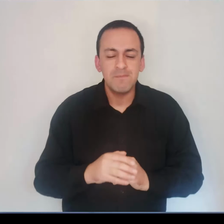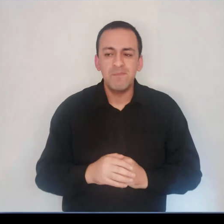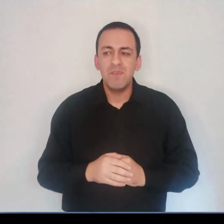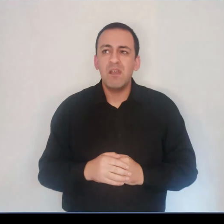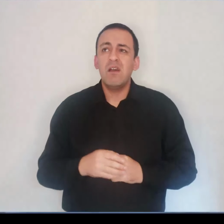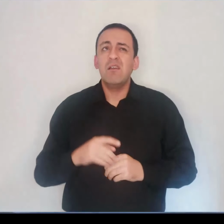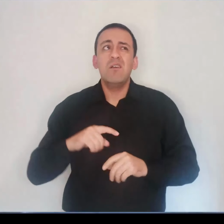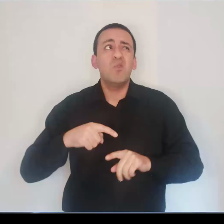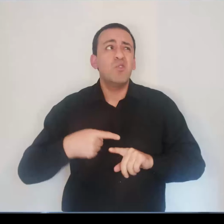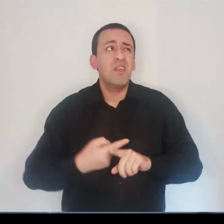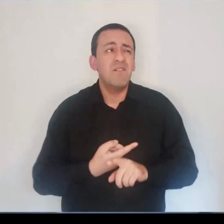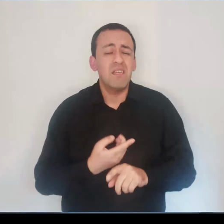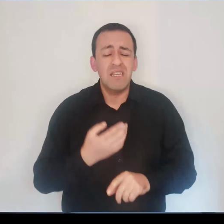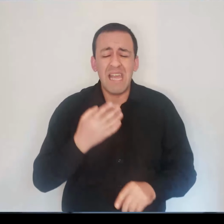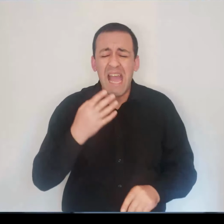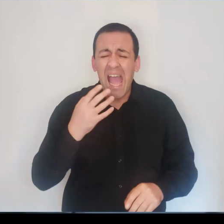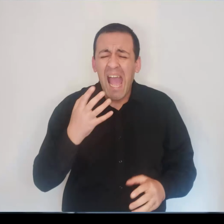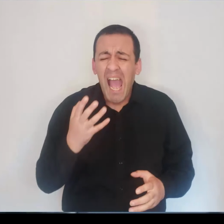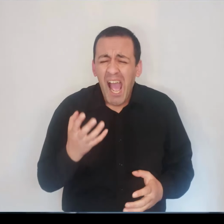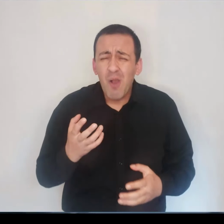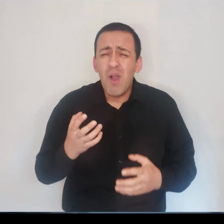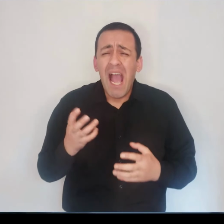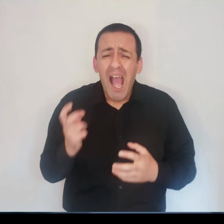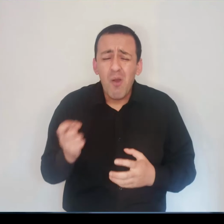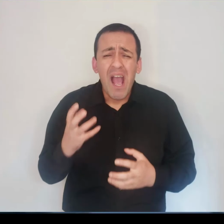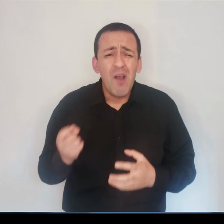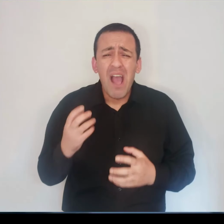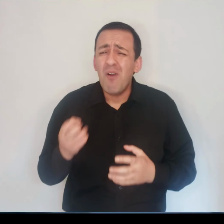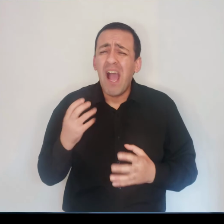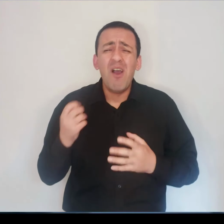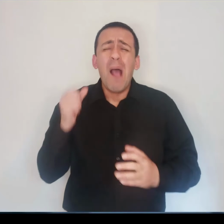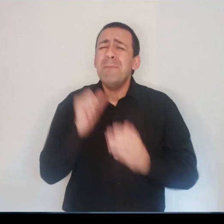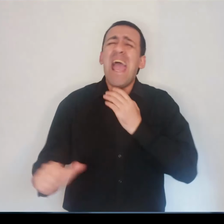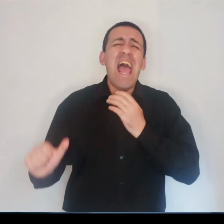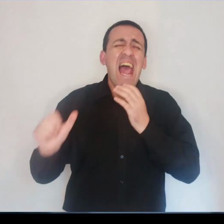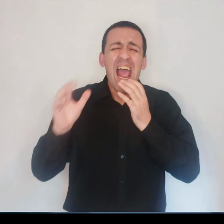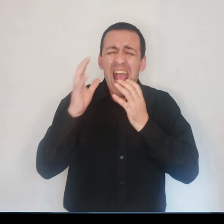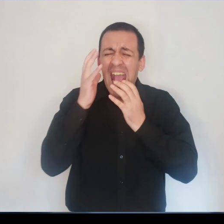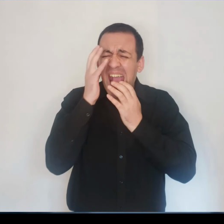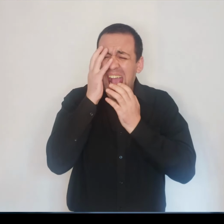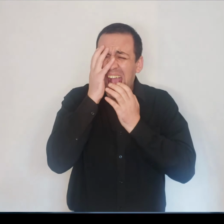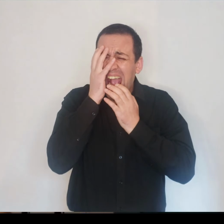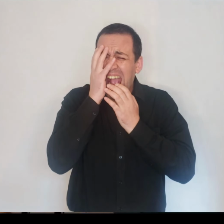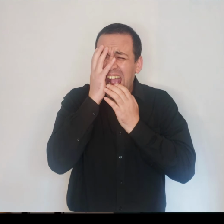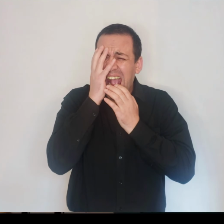¡Oh, no! Aquí vamos. ¡Oh, au, au, au, au, au, mierda!